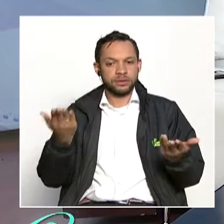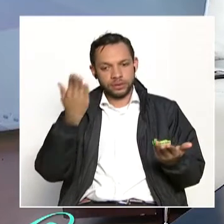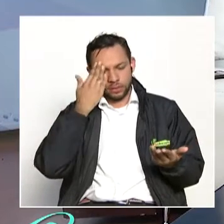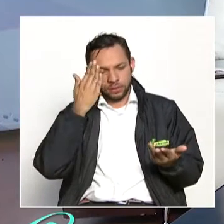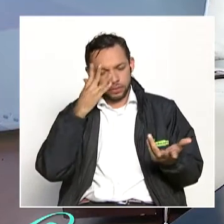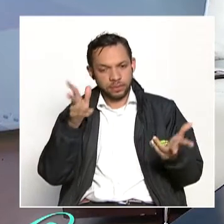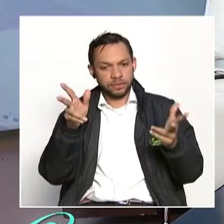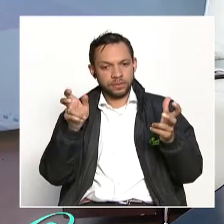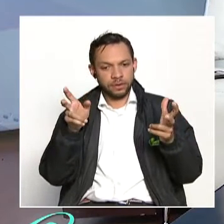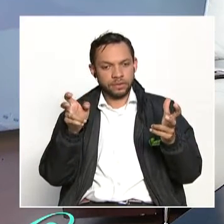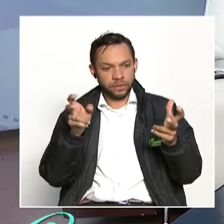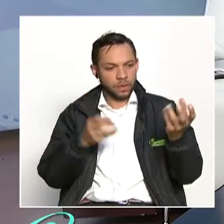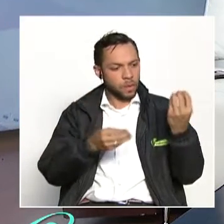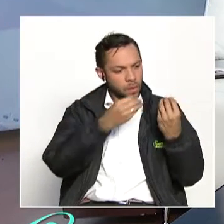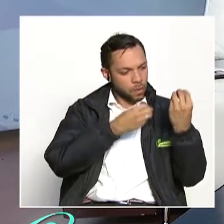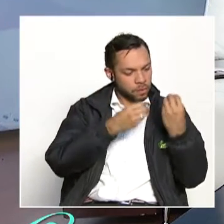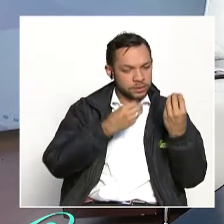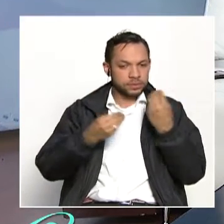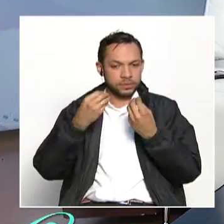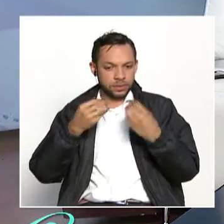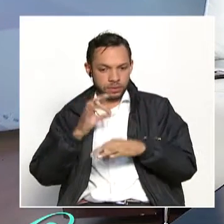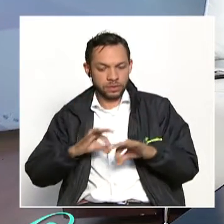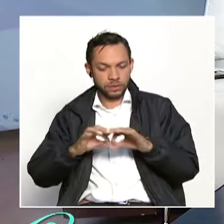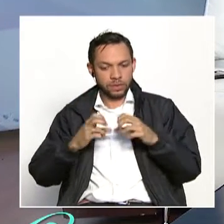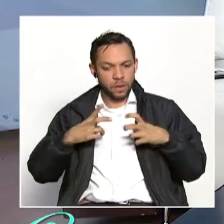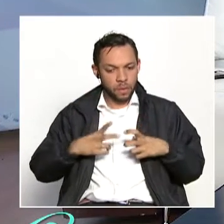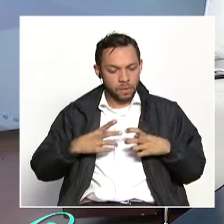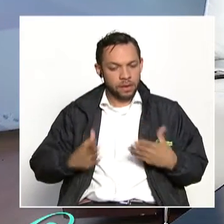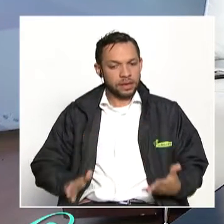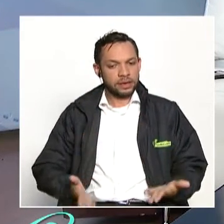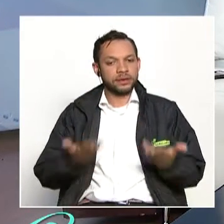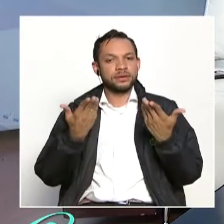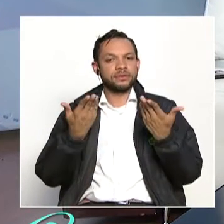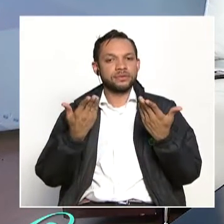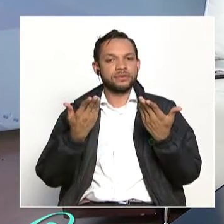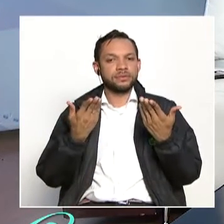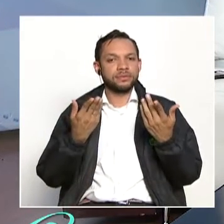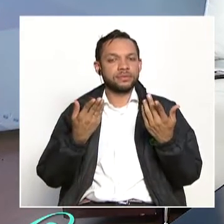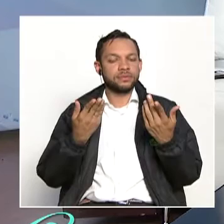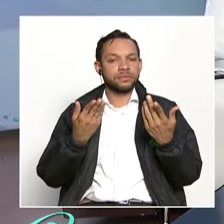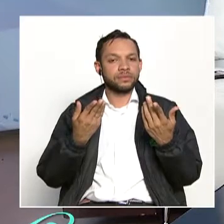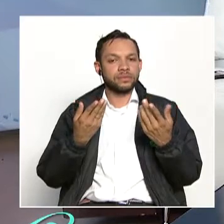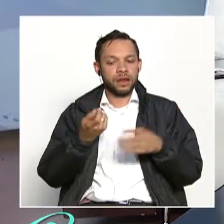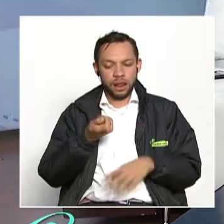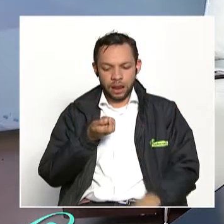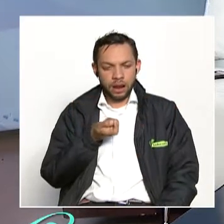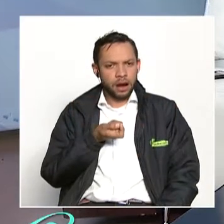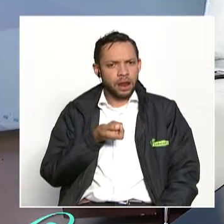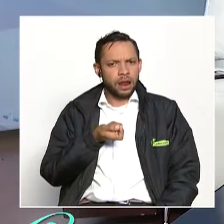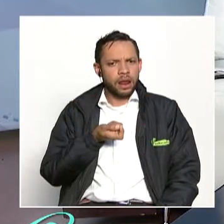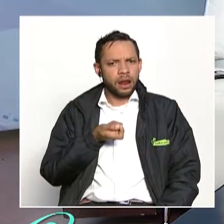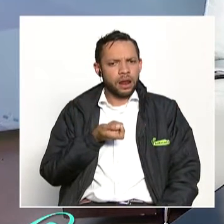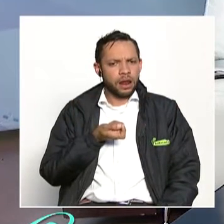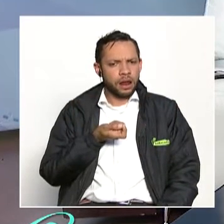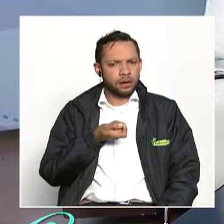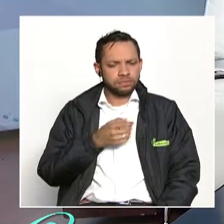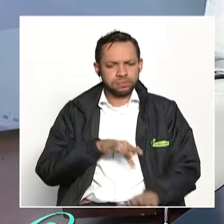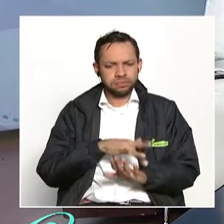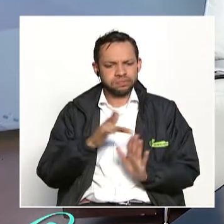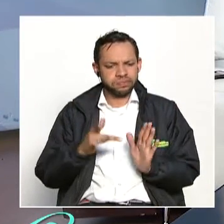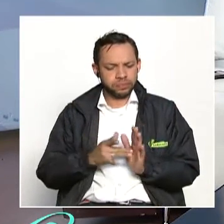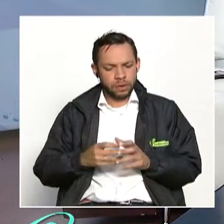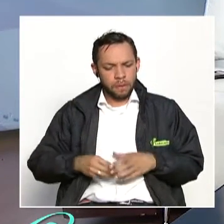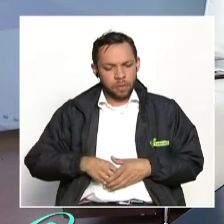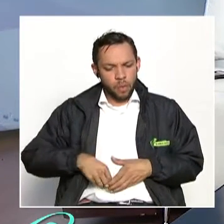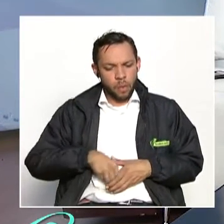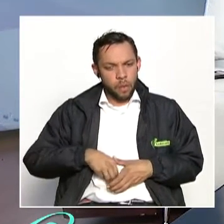la alimentación y la flora intestinal o microbiota. El microbioma humano, es decir, todo lo de la flora